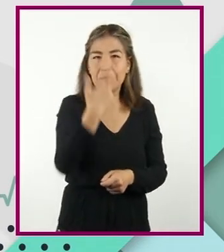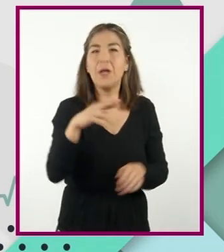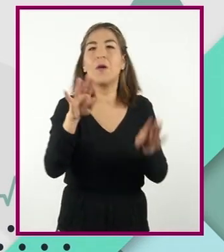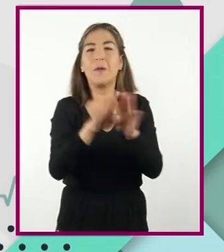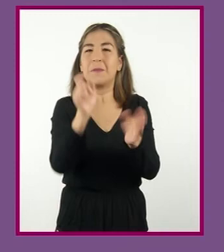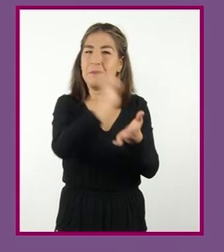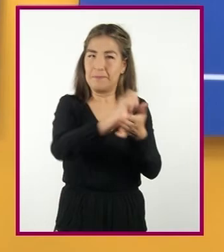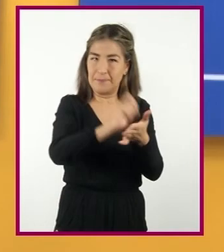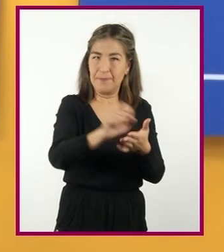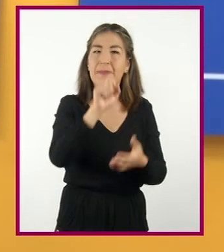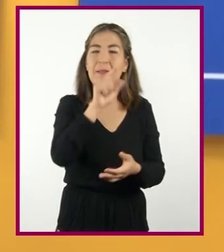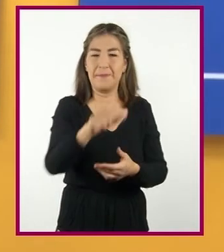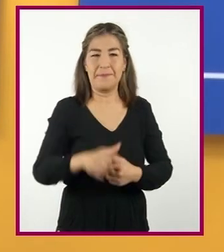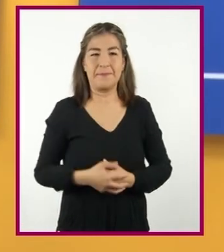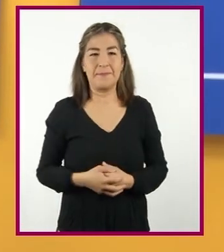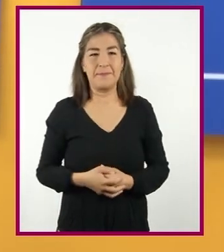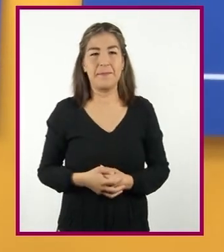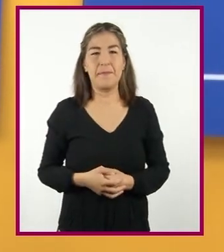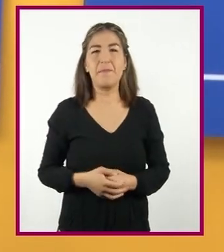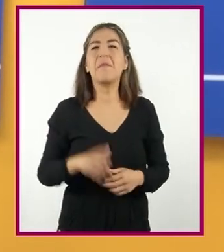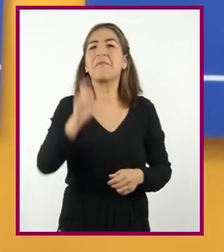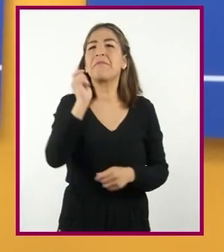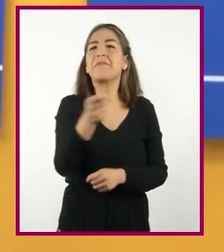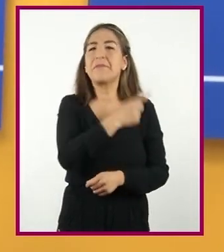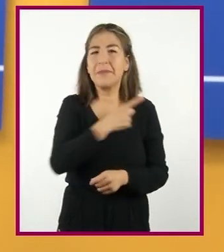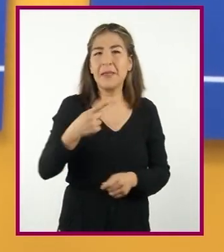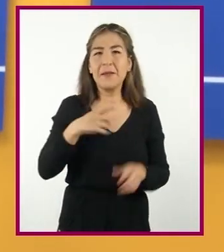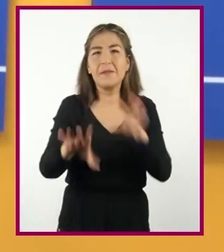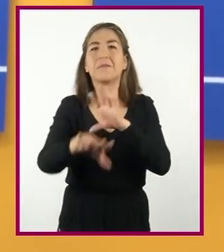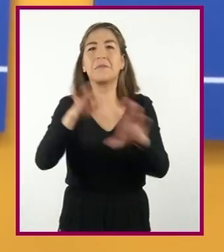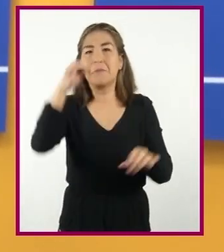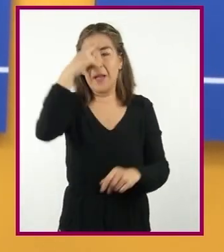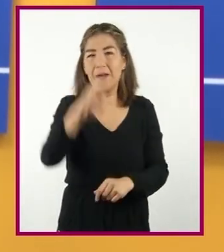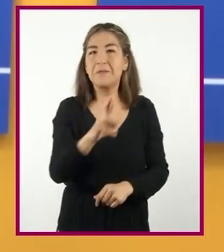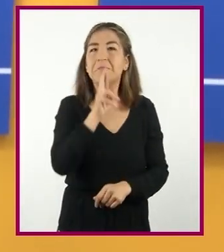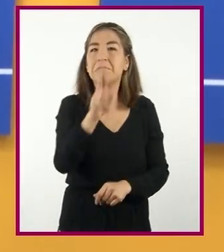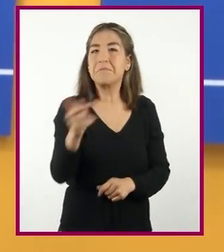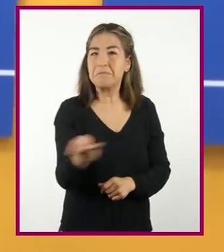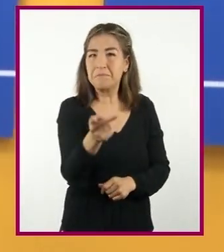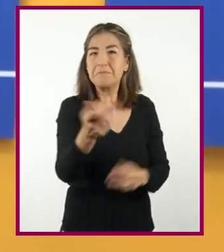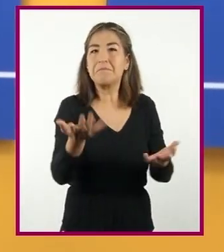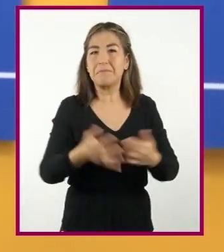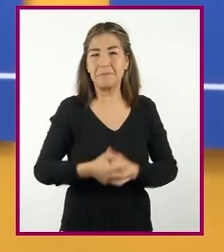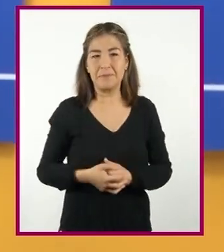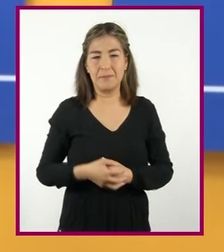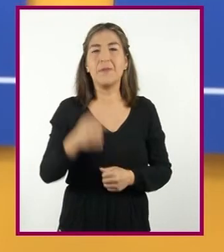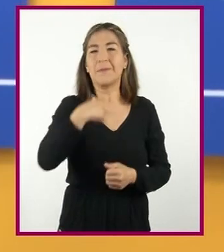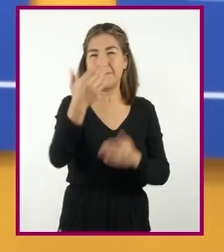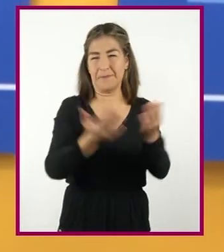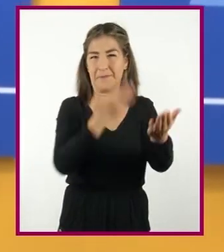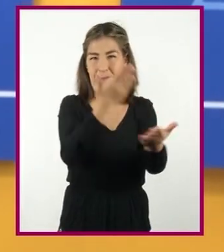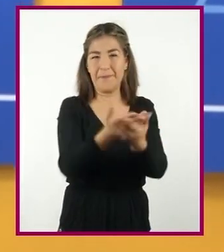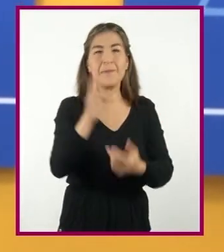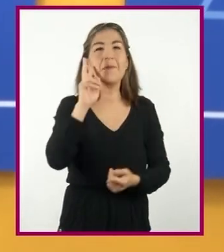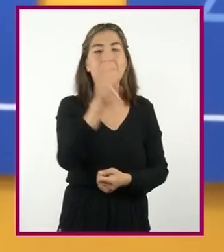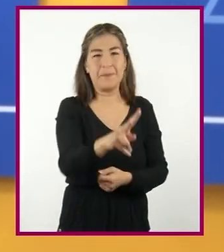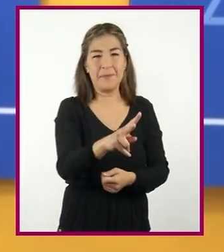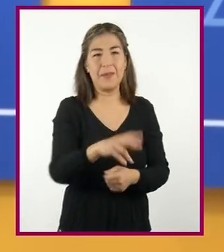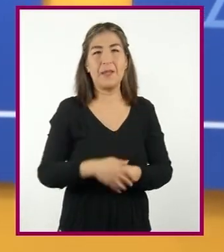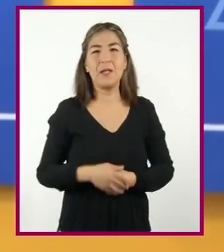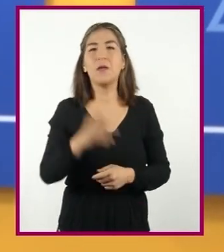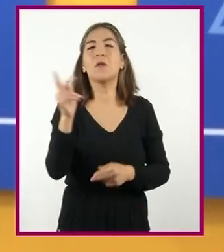regístrenlos. ¿Qué debemos tomar en cuenta para responder la pregunta? Les propongo que consideren los